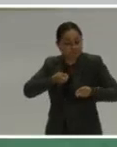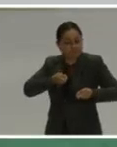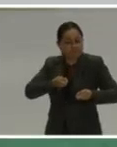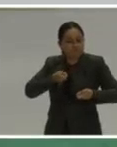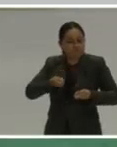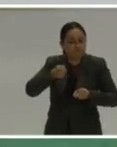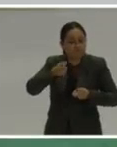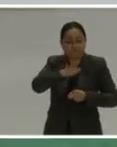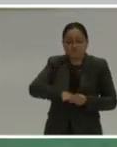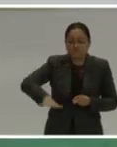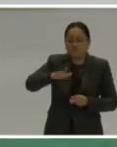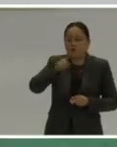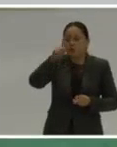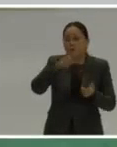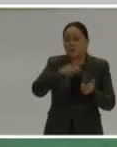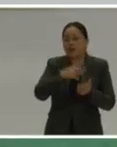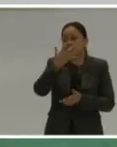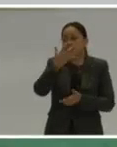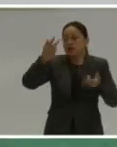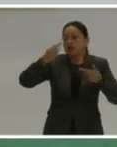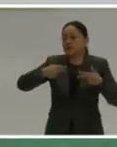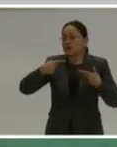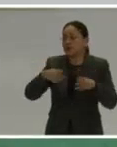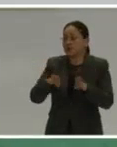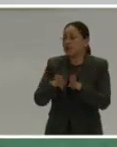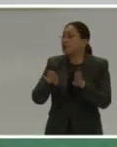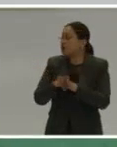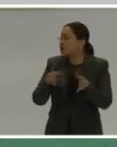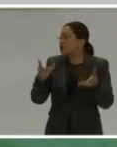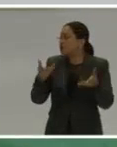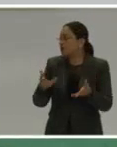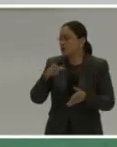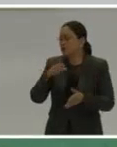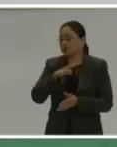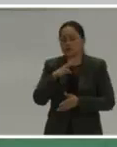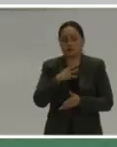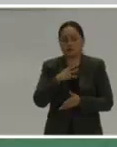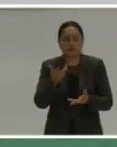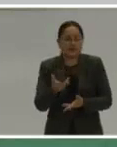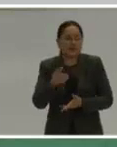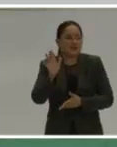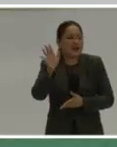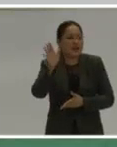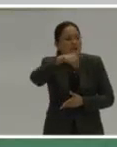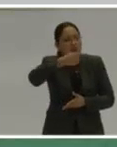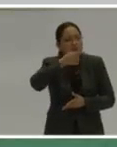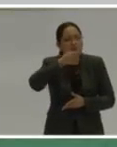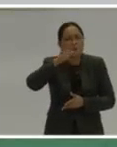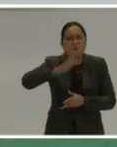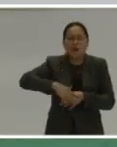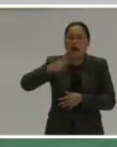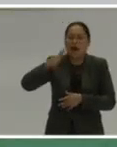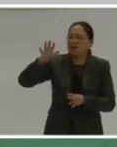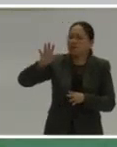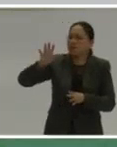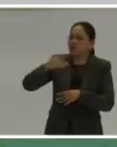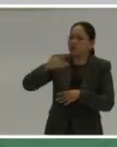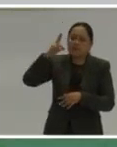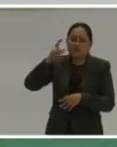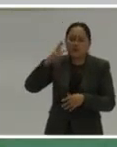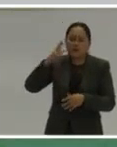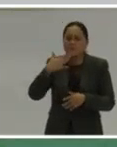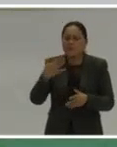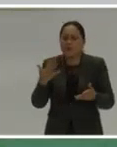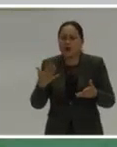de 1500, 1000 personas, le dice, hermana, hable más fuerte, aquí no escuchamos, ¿cierto? Hasta el saber hablar fuerte y